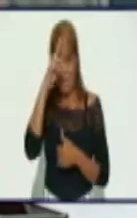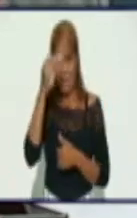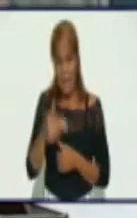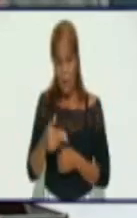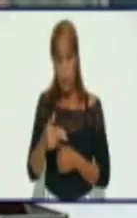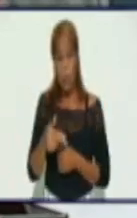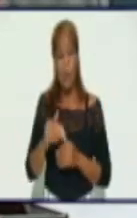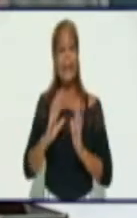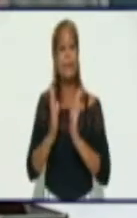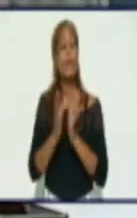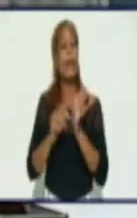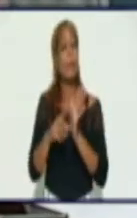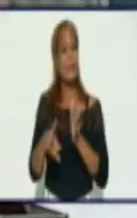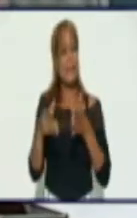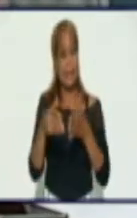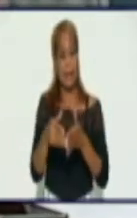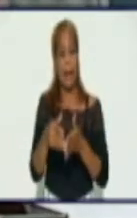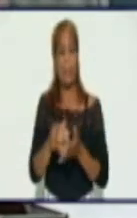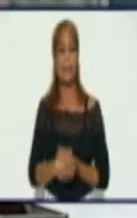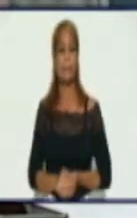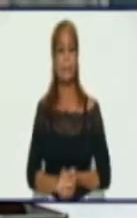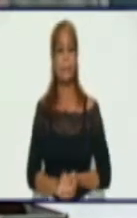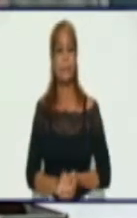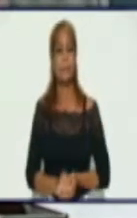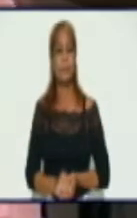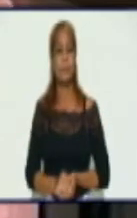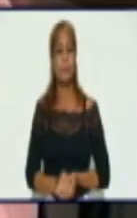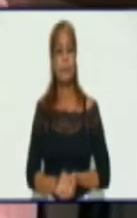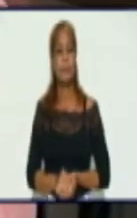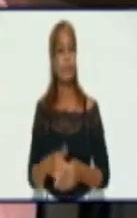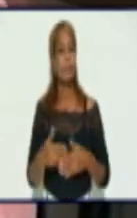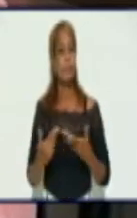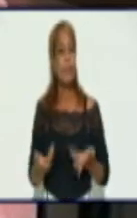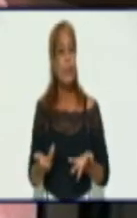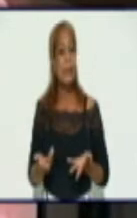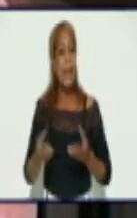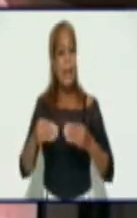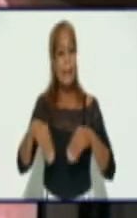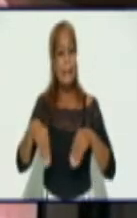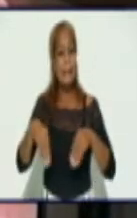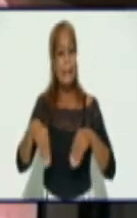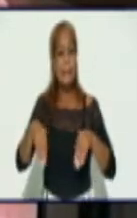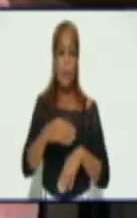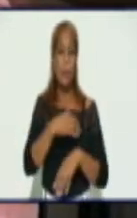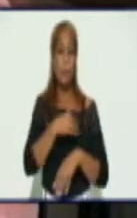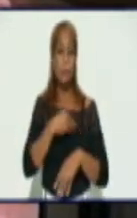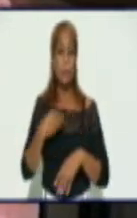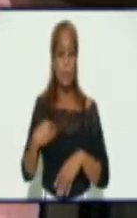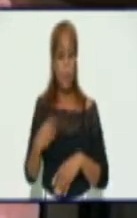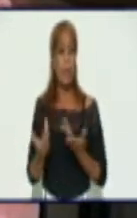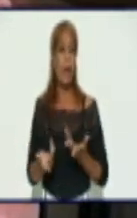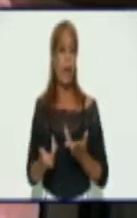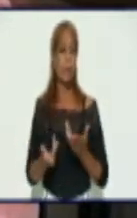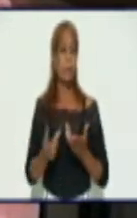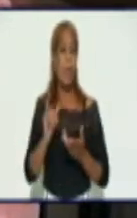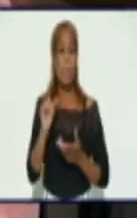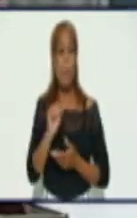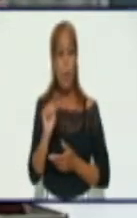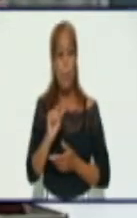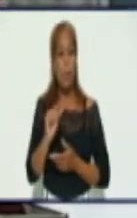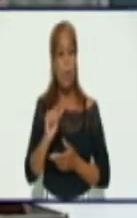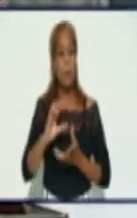pública en nuestra provincia de Granma. El escenario, doctora, ha ido transformándose, el escenario se ha ido